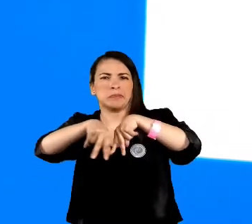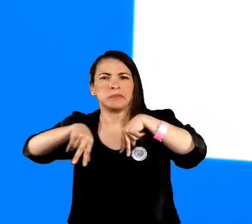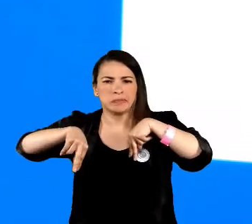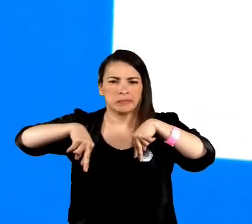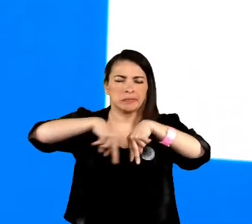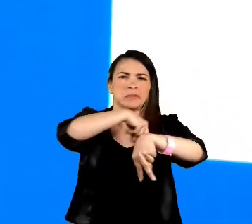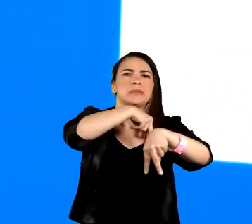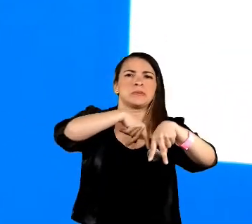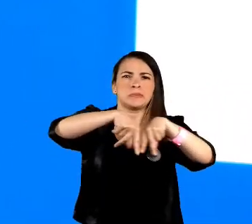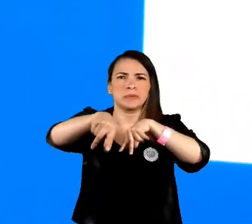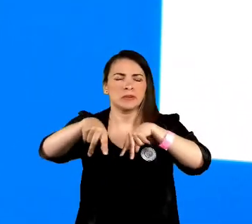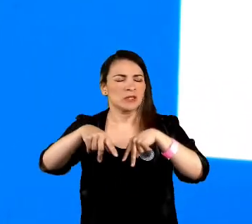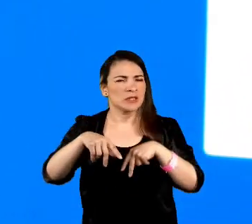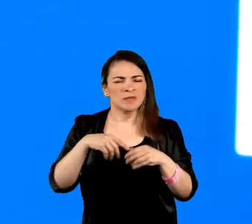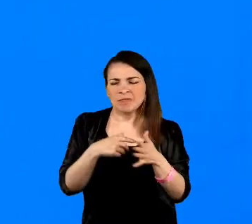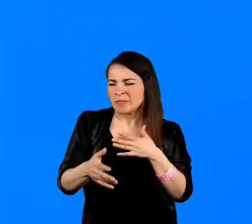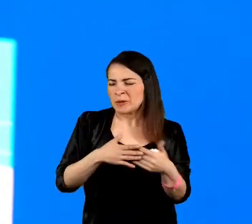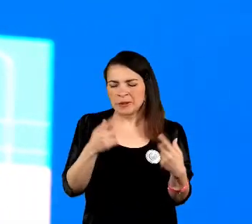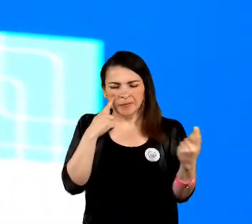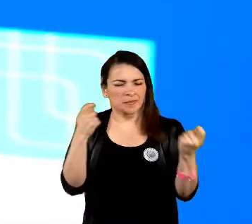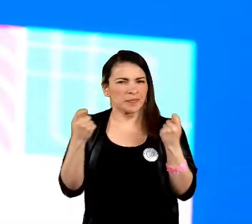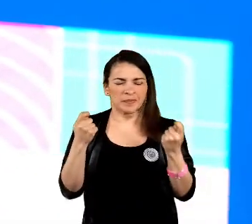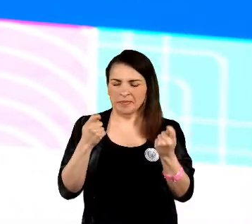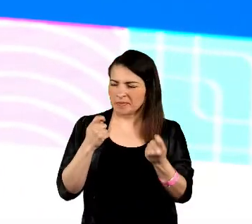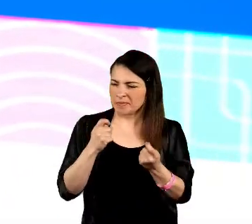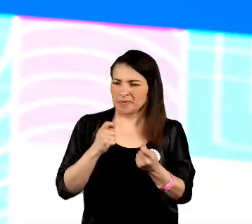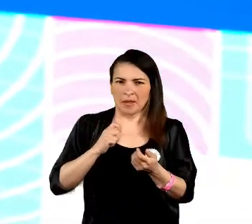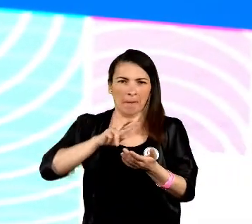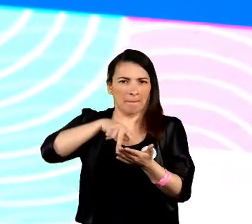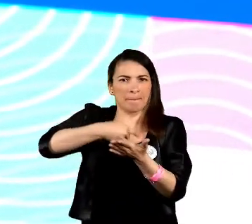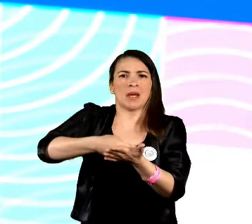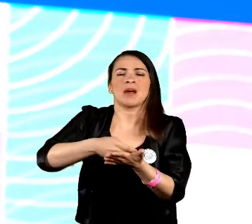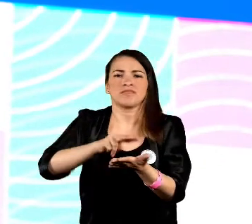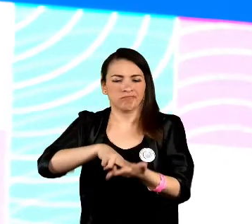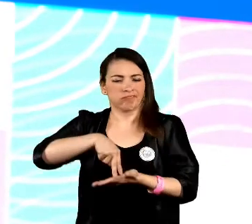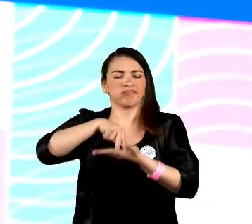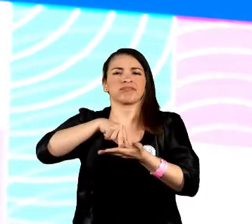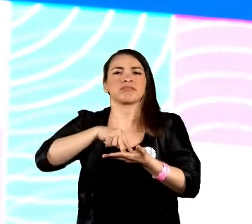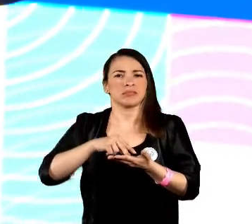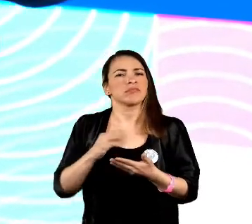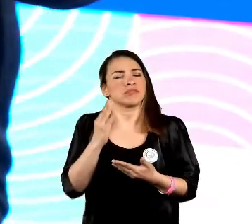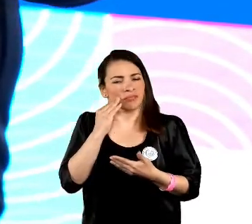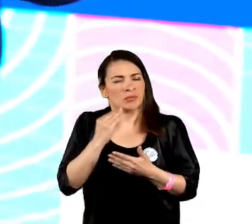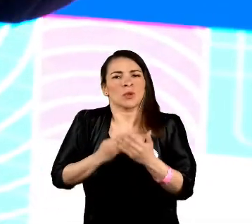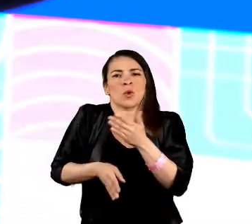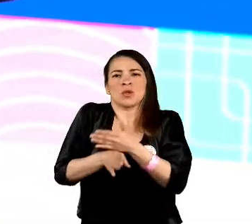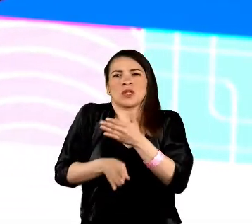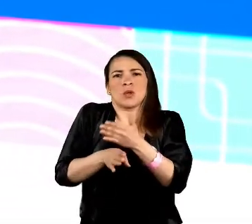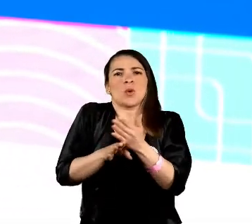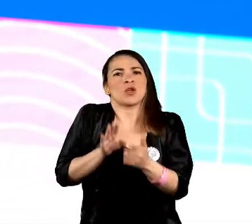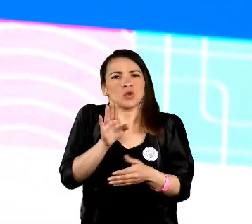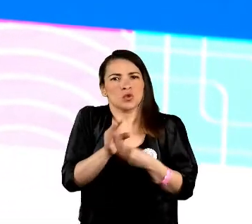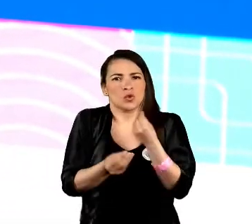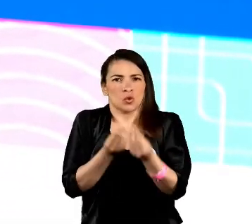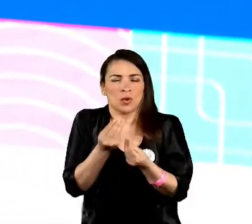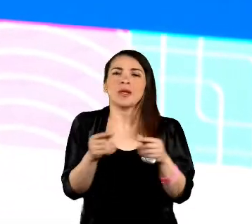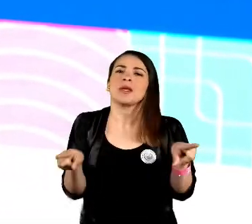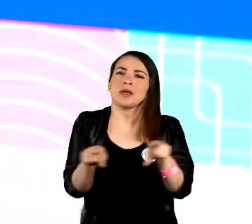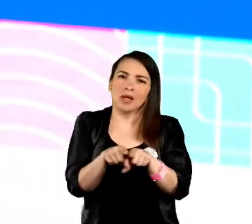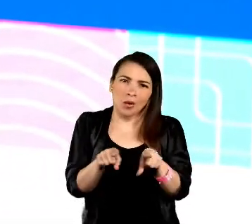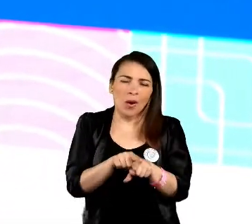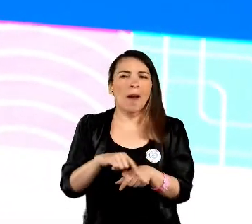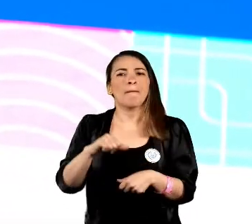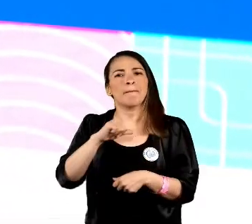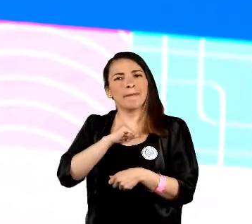la experiencia te da eso y para eso hay que hacer hay que ponerlo en verbo al emprender es estar haciendo